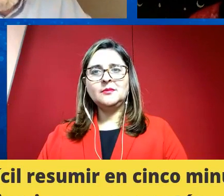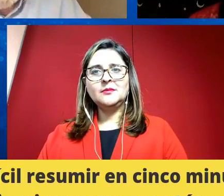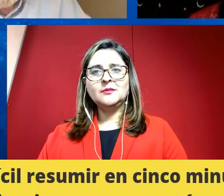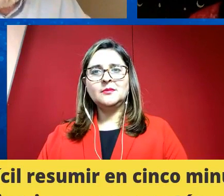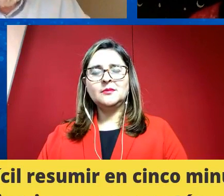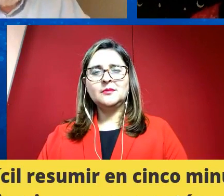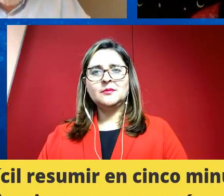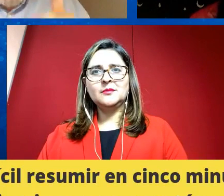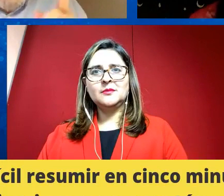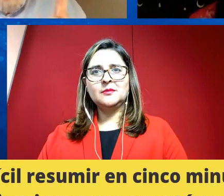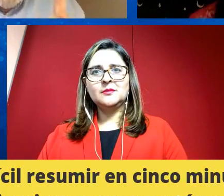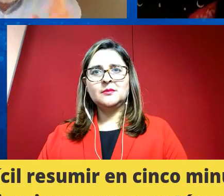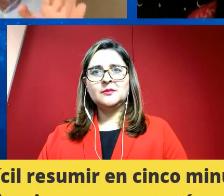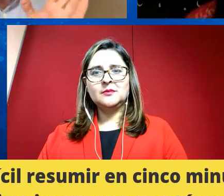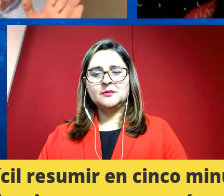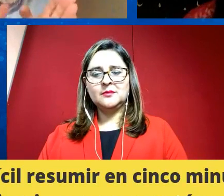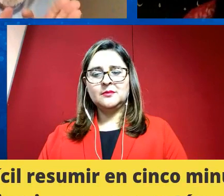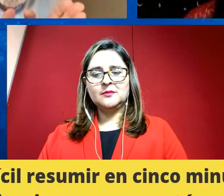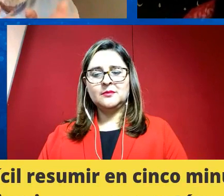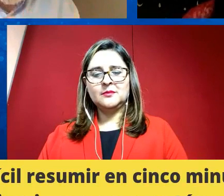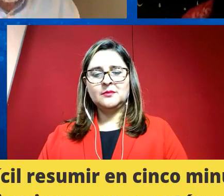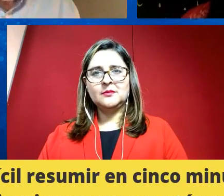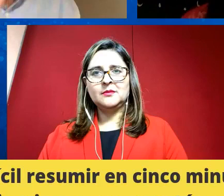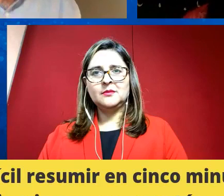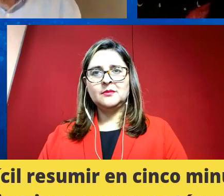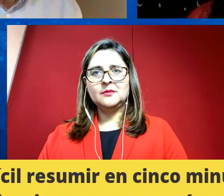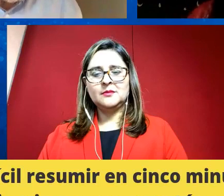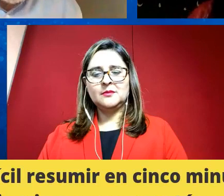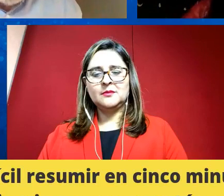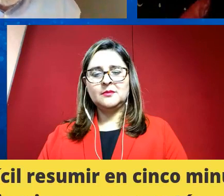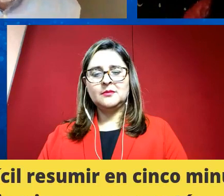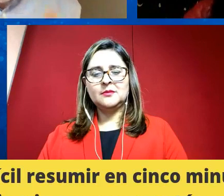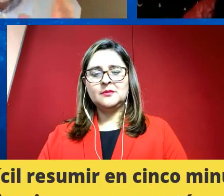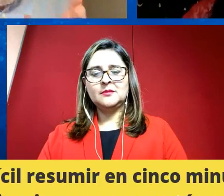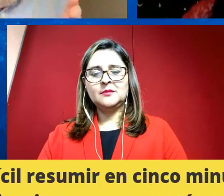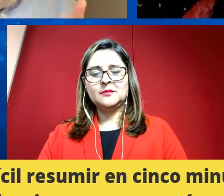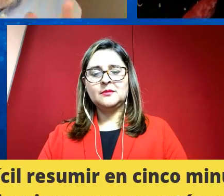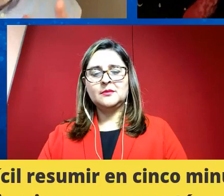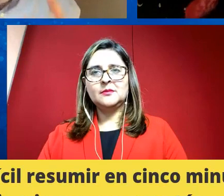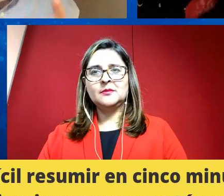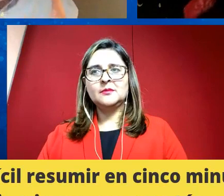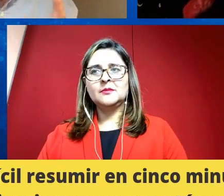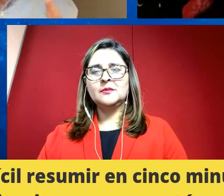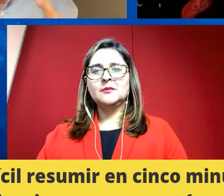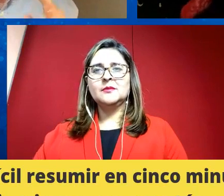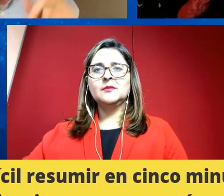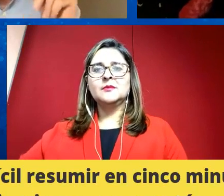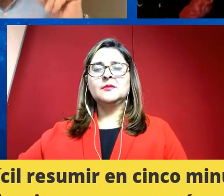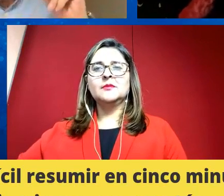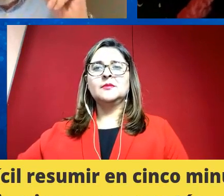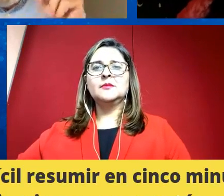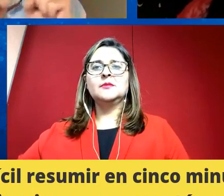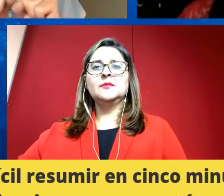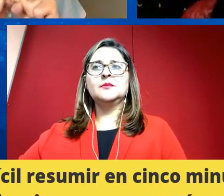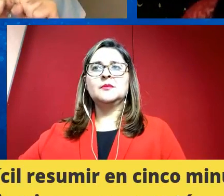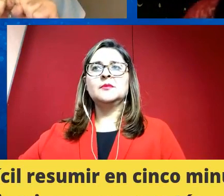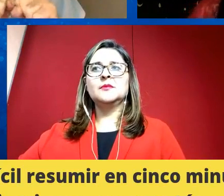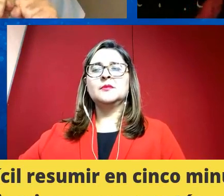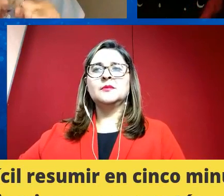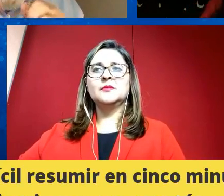Tierra. Y además, un grupito, una docena de ellos, de los tipo